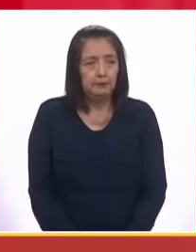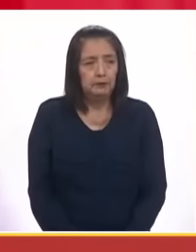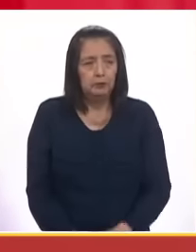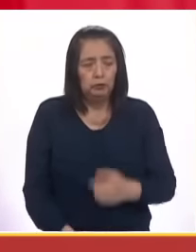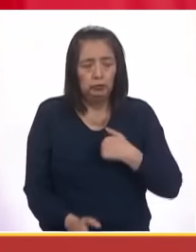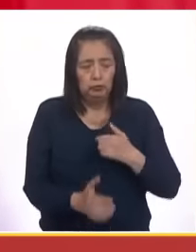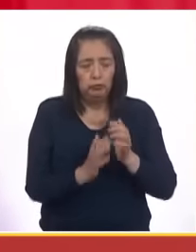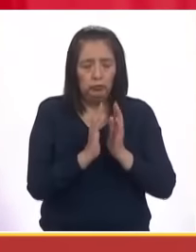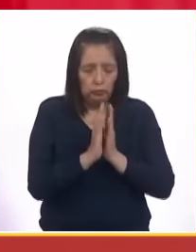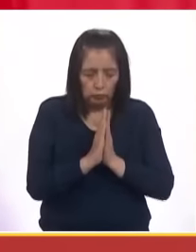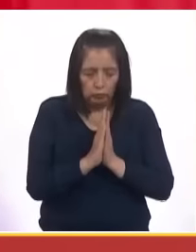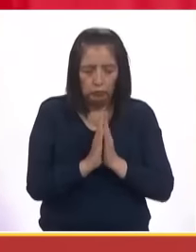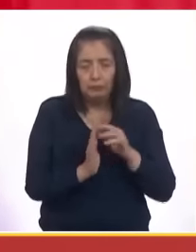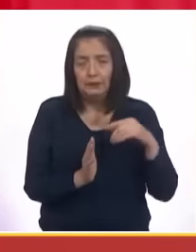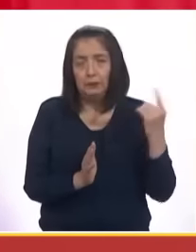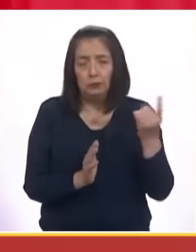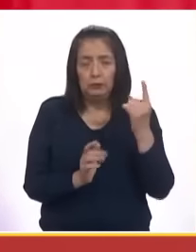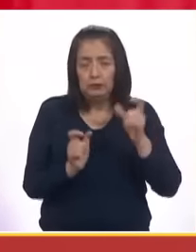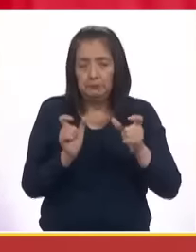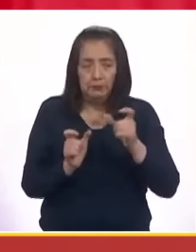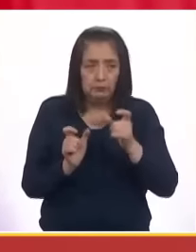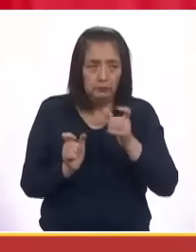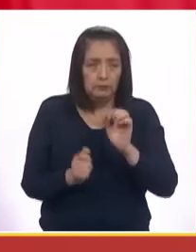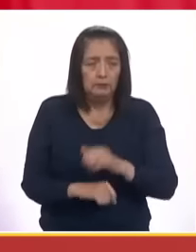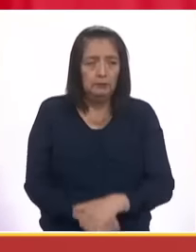oro para que todas las personas,